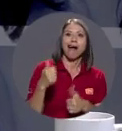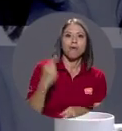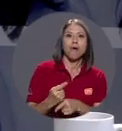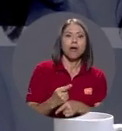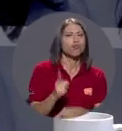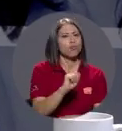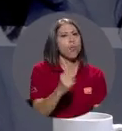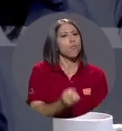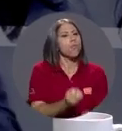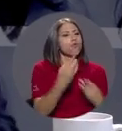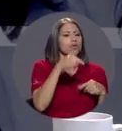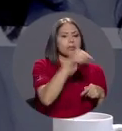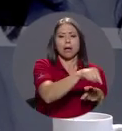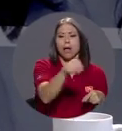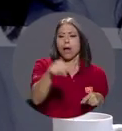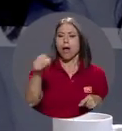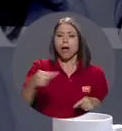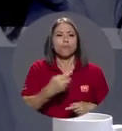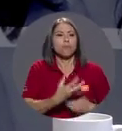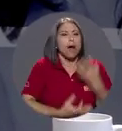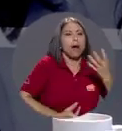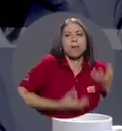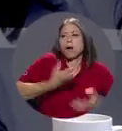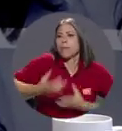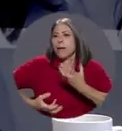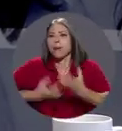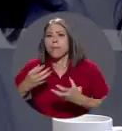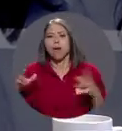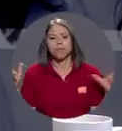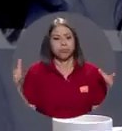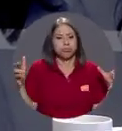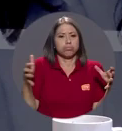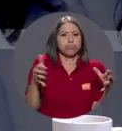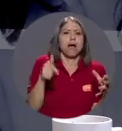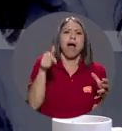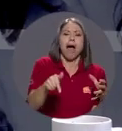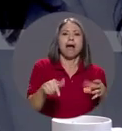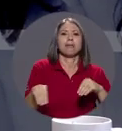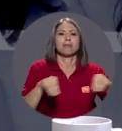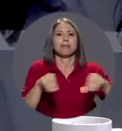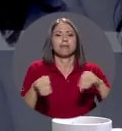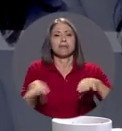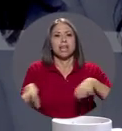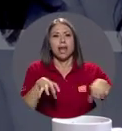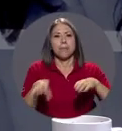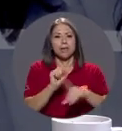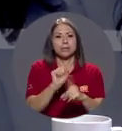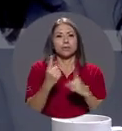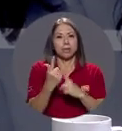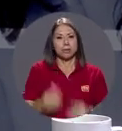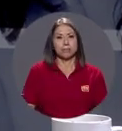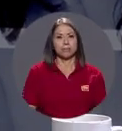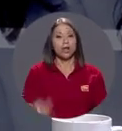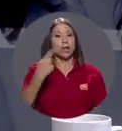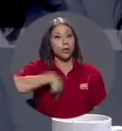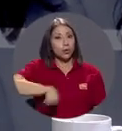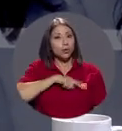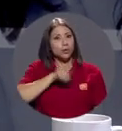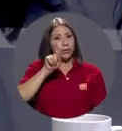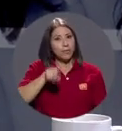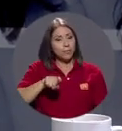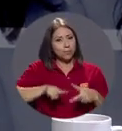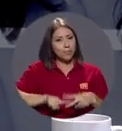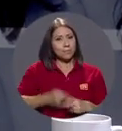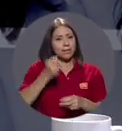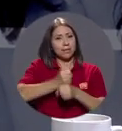que sea válida, tenemos muchas. Y ese conjunto de voces son los que generan nuestra dinámica social. Entonces tenemos